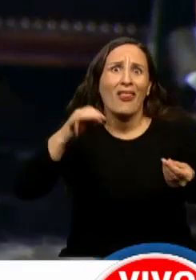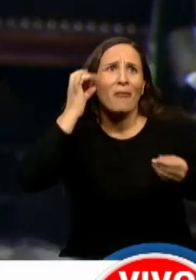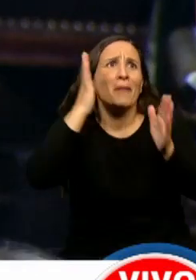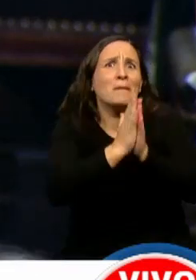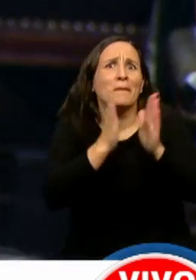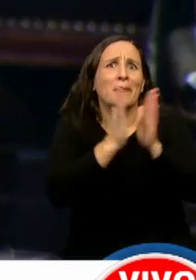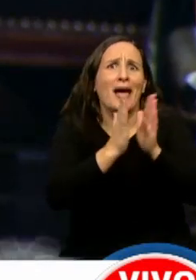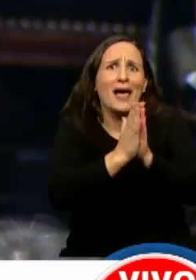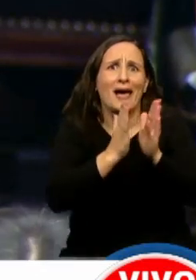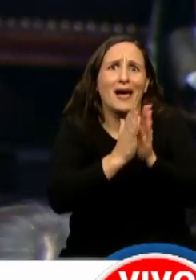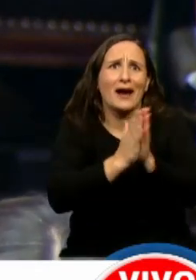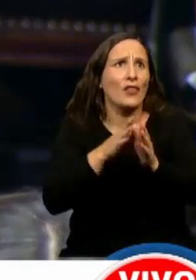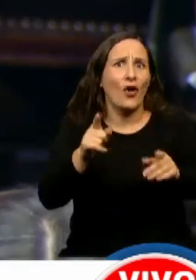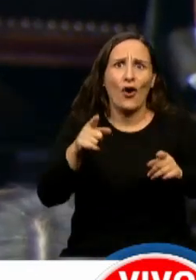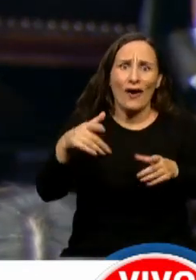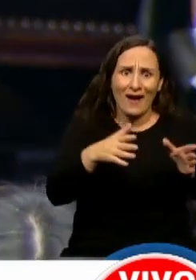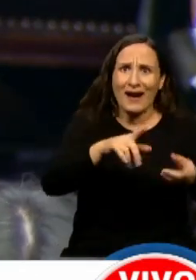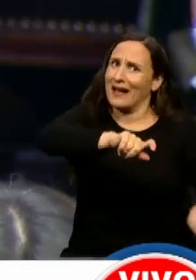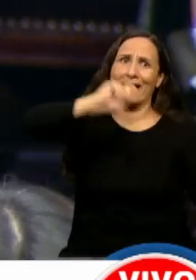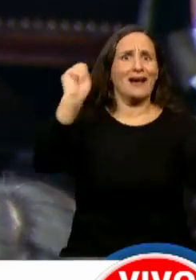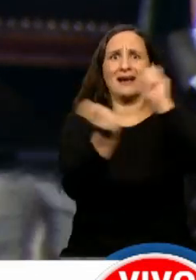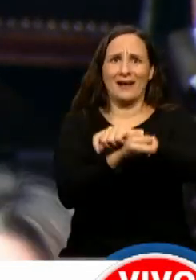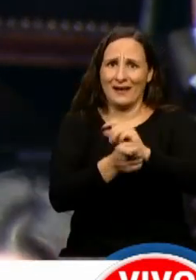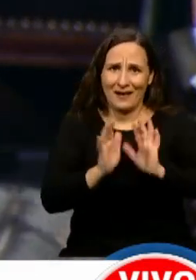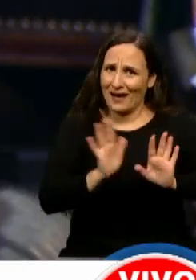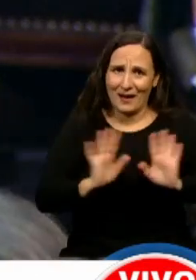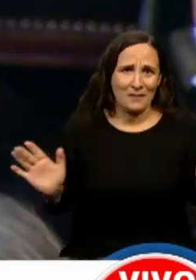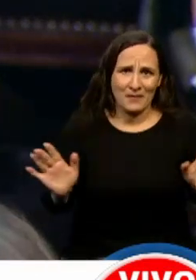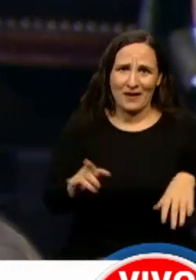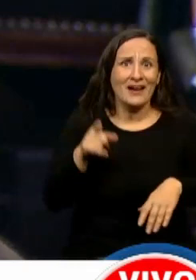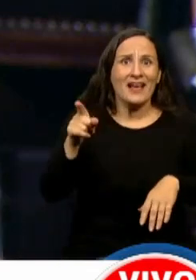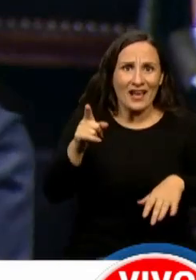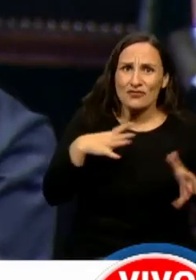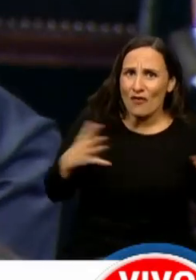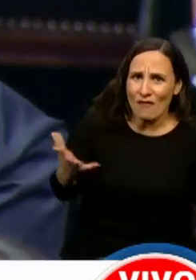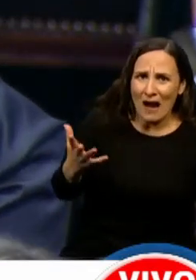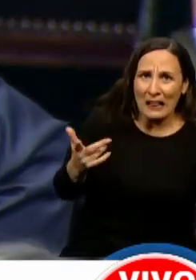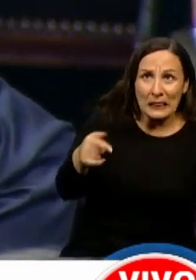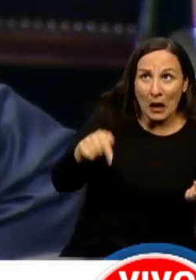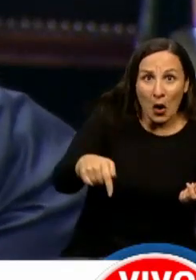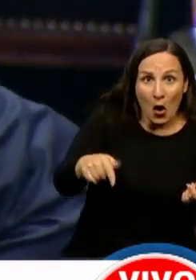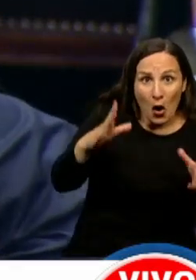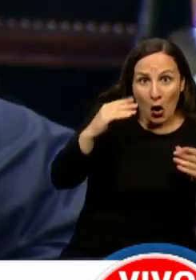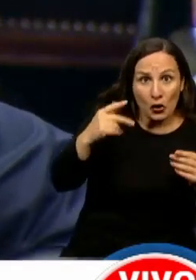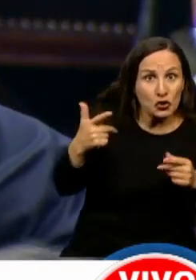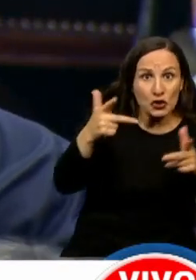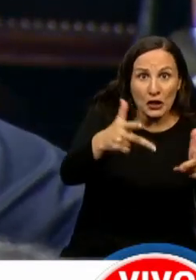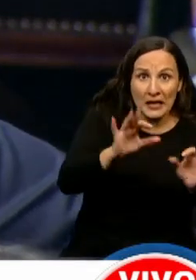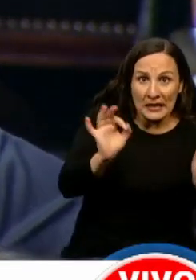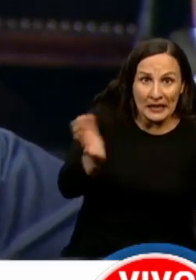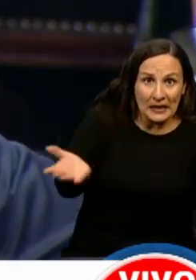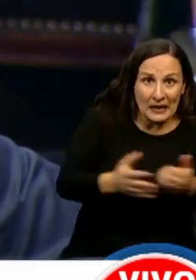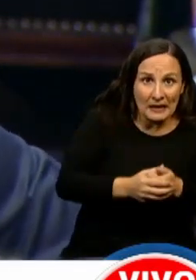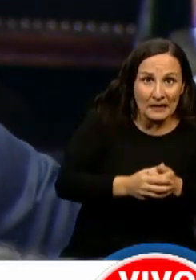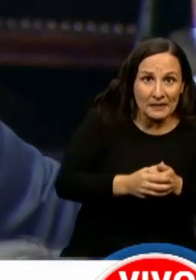para rectificar el rumbo, señor jefe de gabinete, y eso es lo que no hemos escuchado esta noche aquí. La